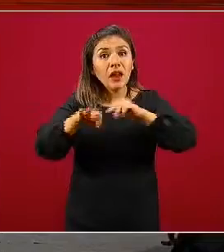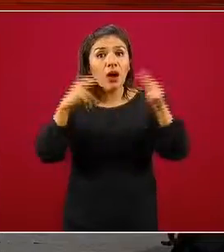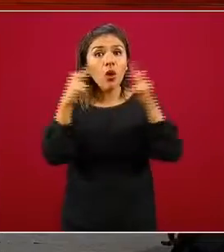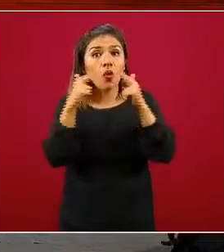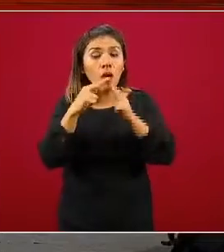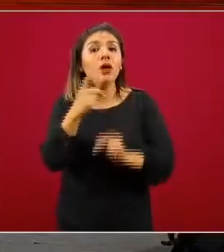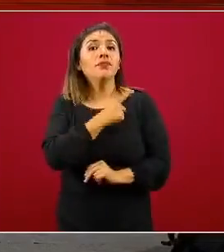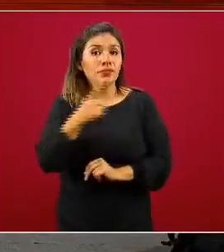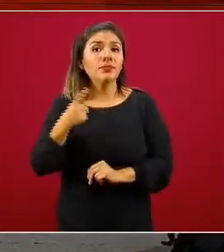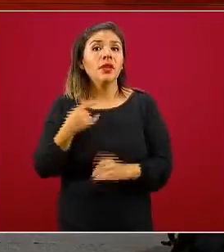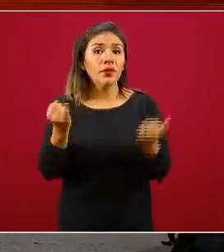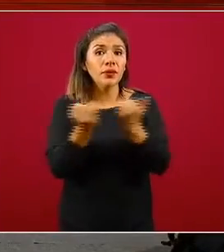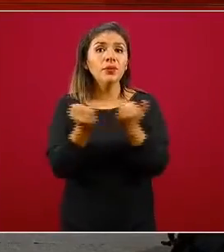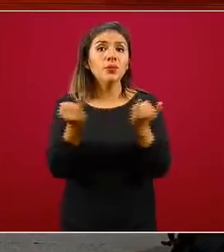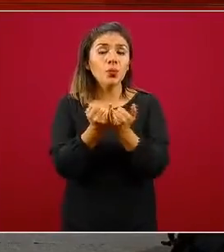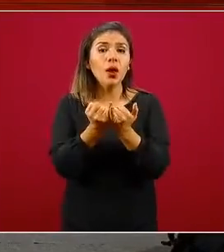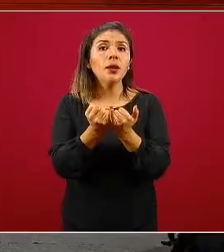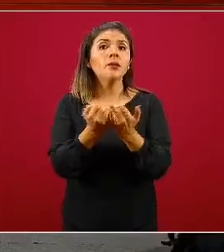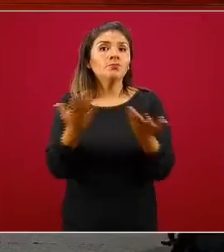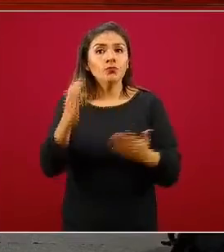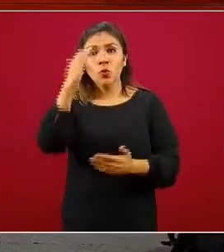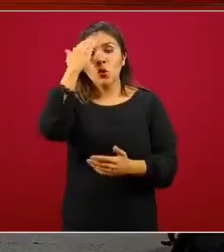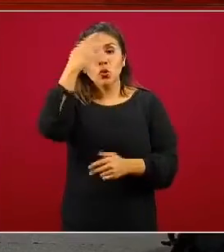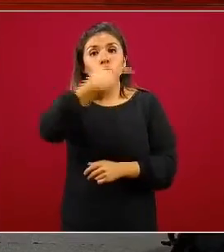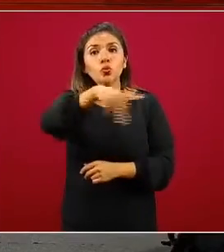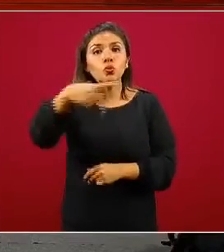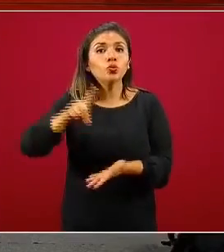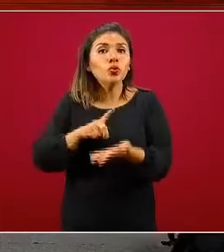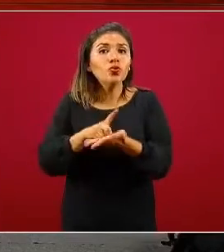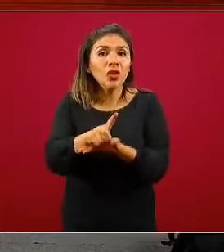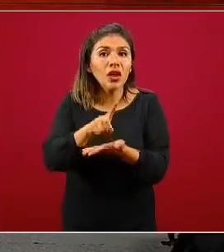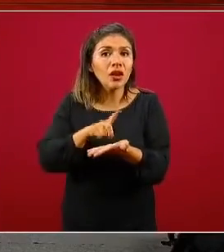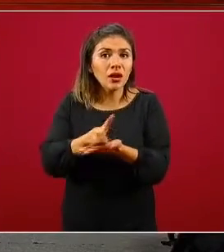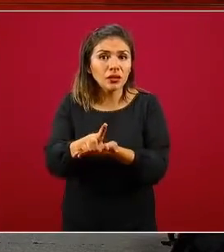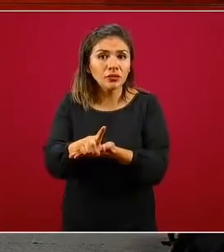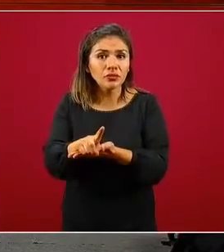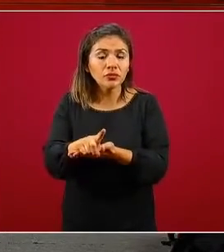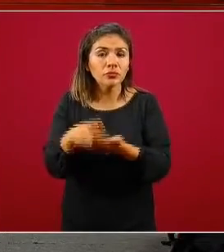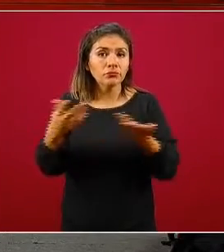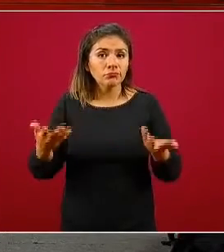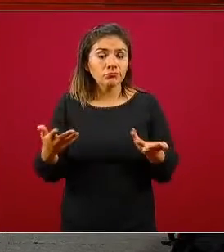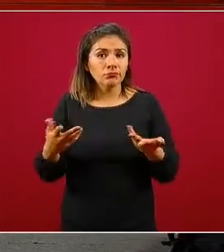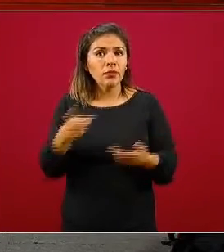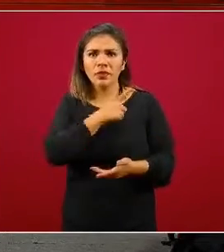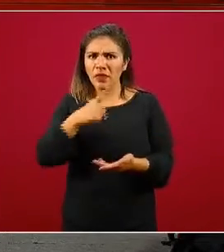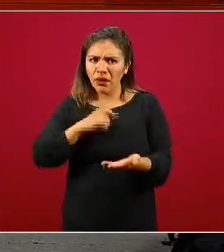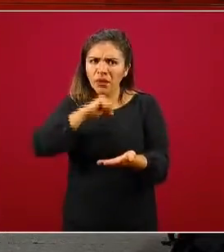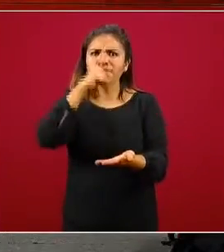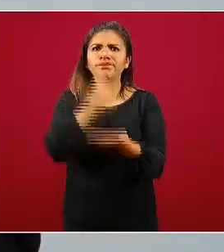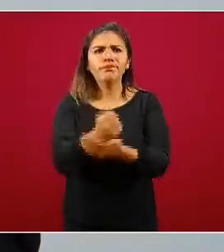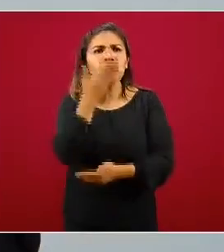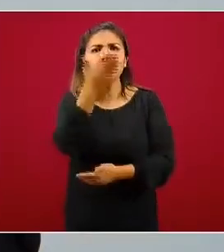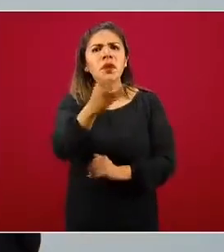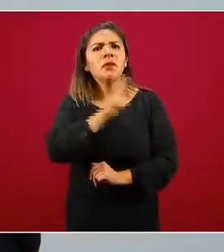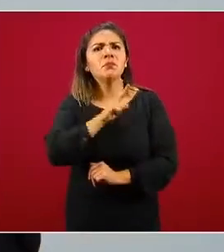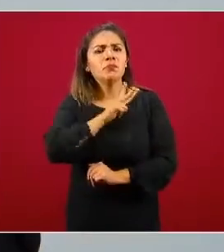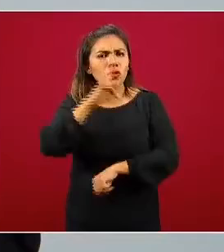tienen que conocer sus derechos y exigir lo que les toca,